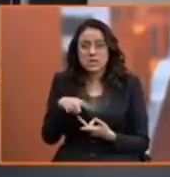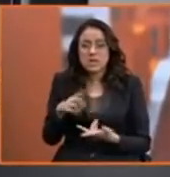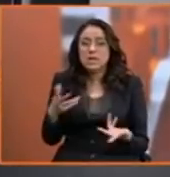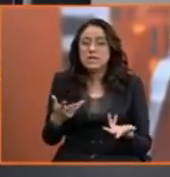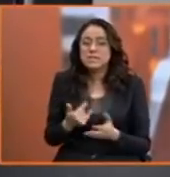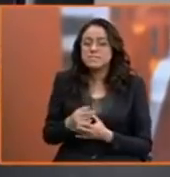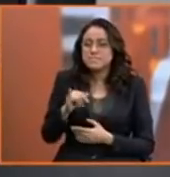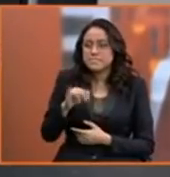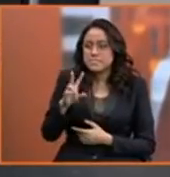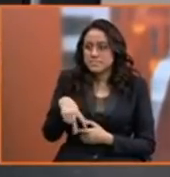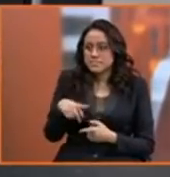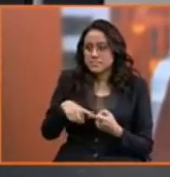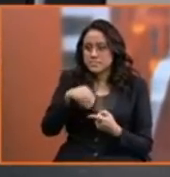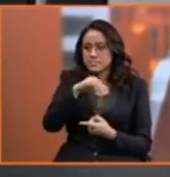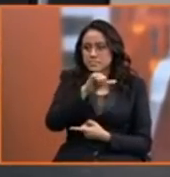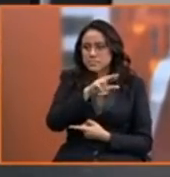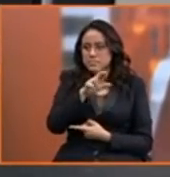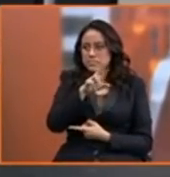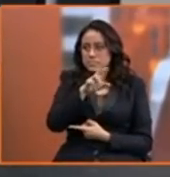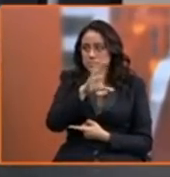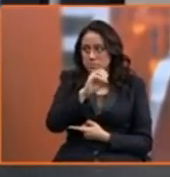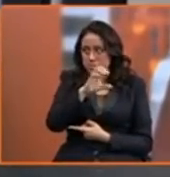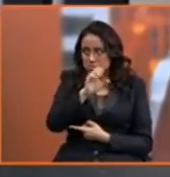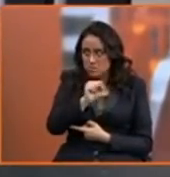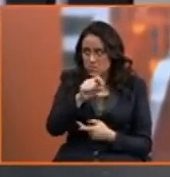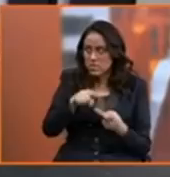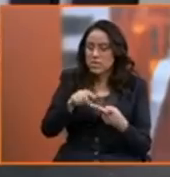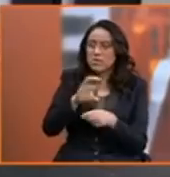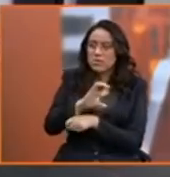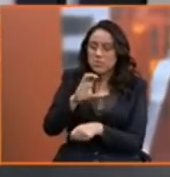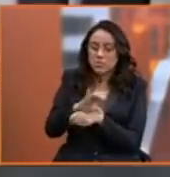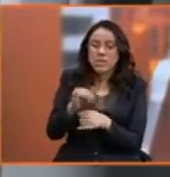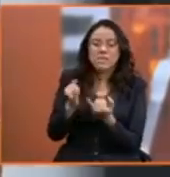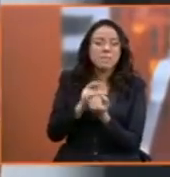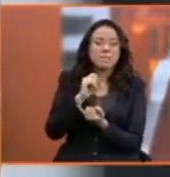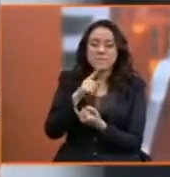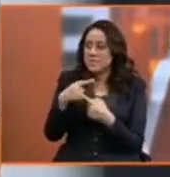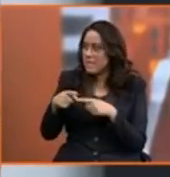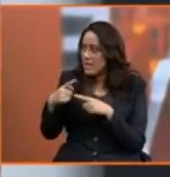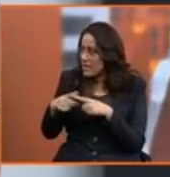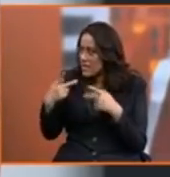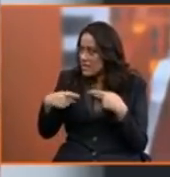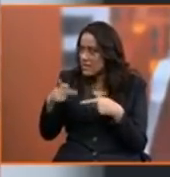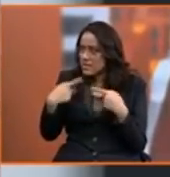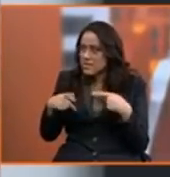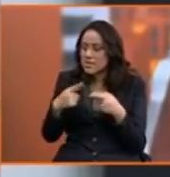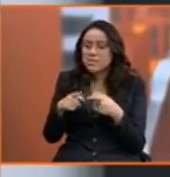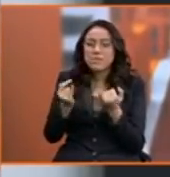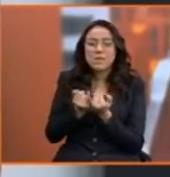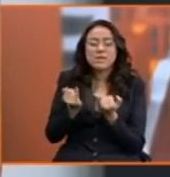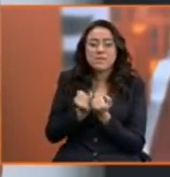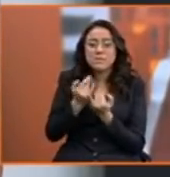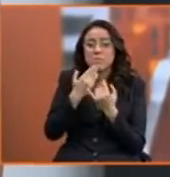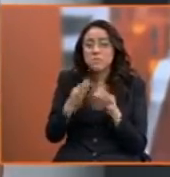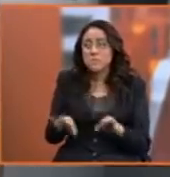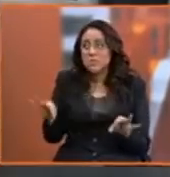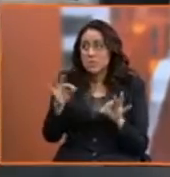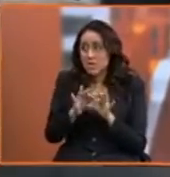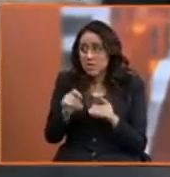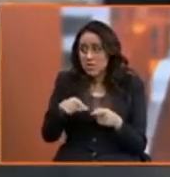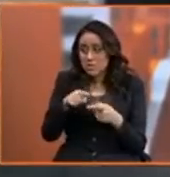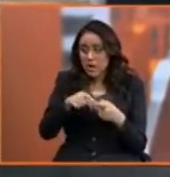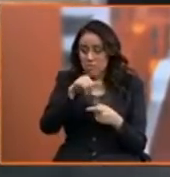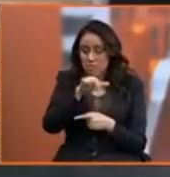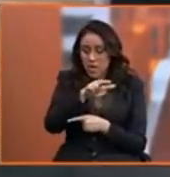hemos platicado, ¿verdad? Filmaron en Marruecos, incluso, sí, también en Colombia. Sí, sí, estuvimos. Grandes escenarios y locaciones. Sí, brutal. Bueno, fuimos a